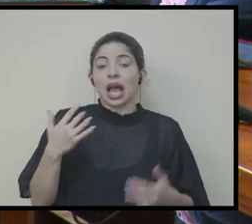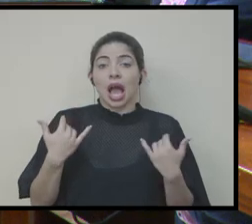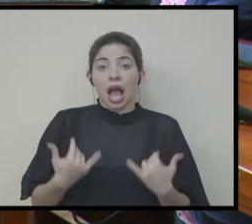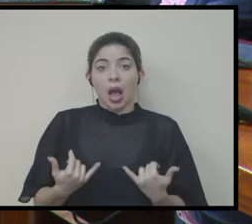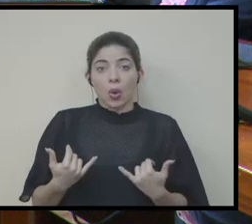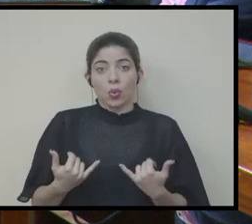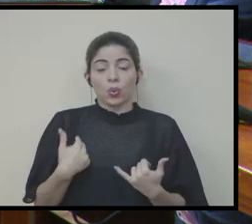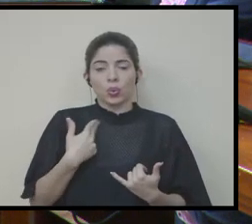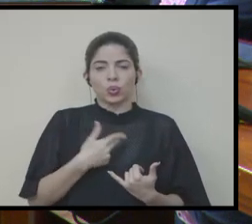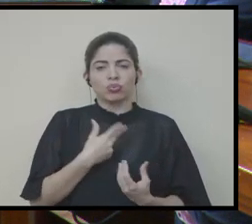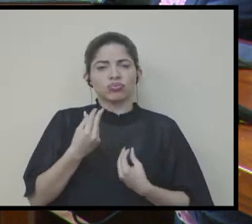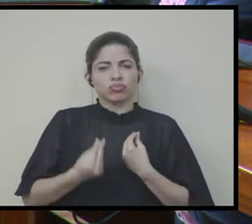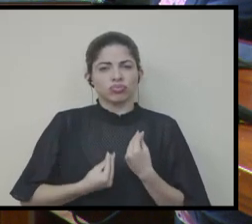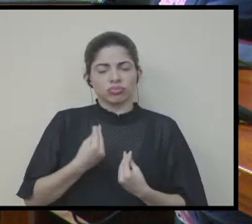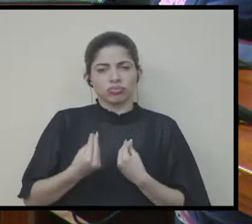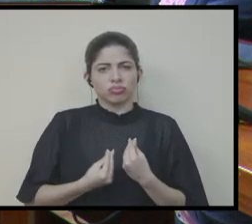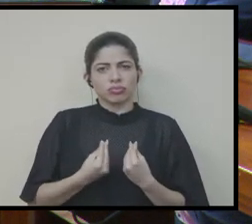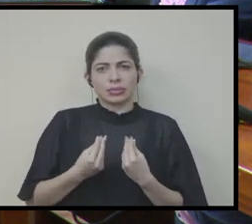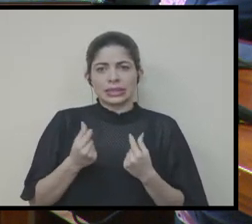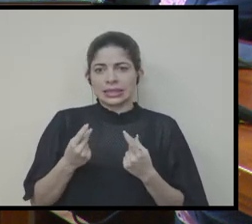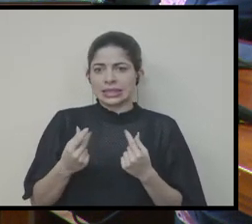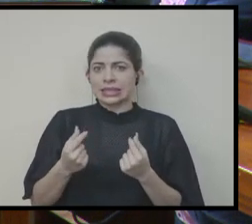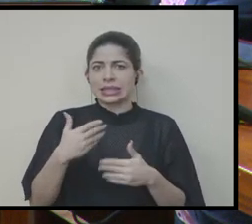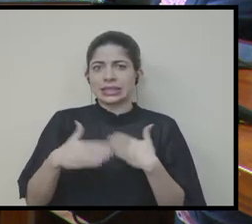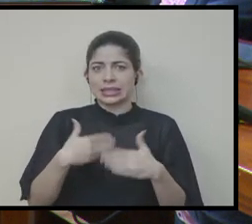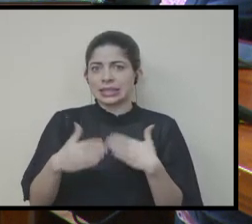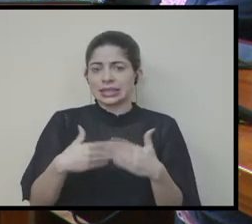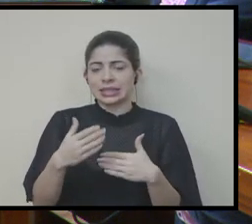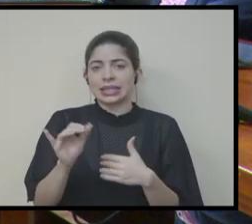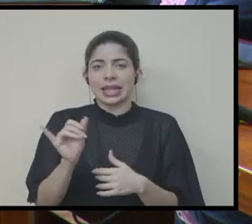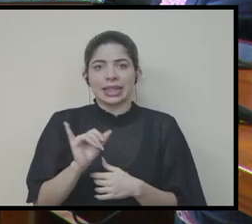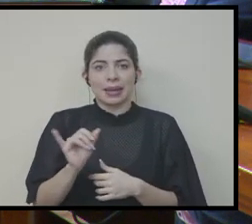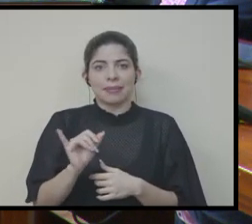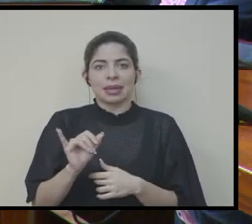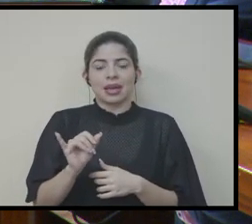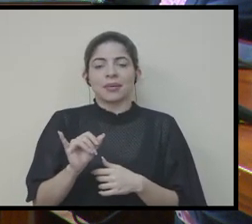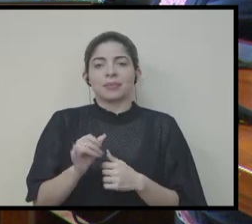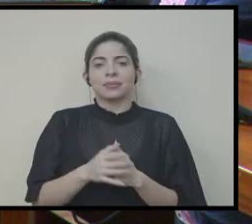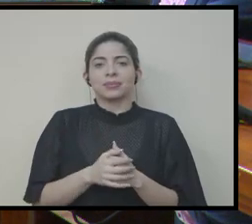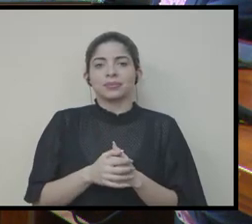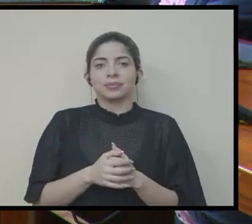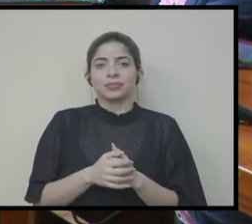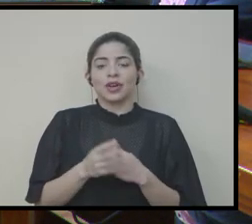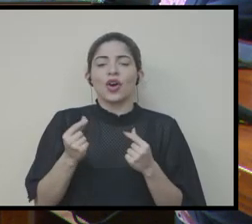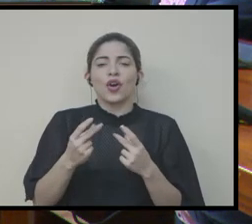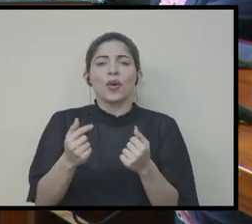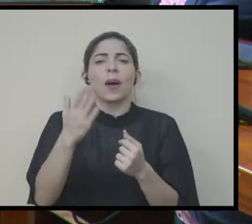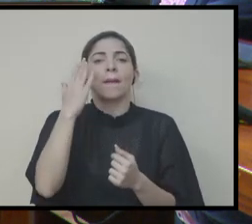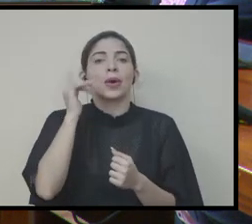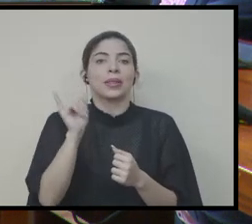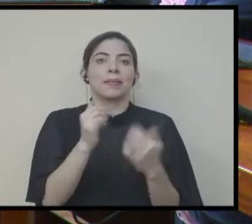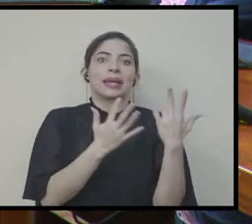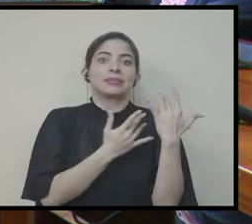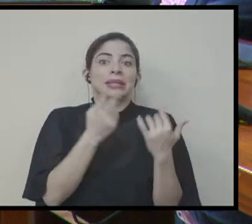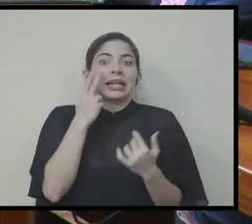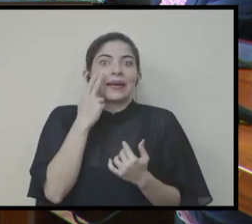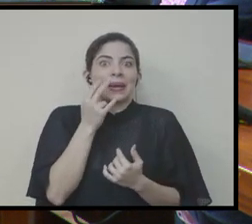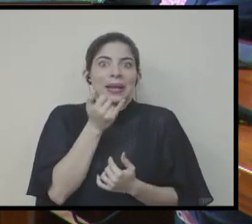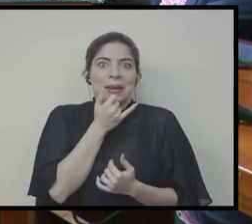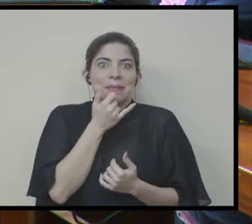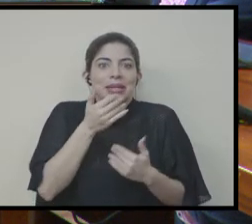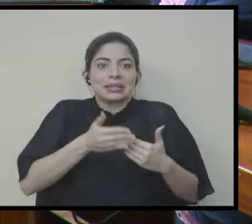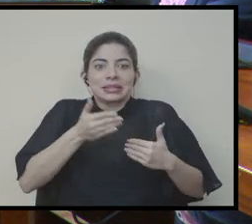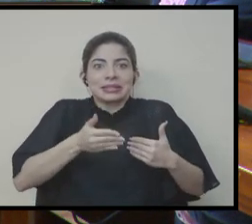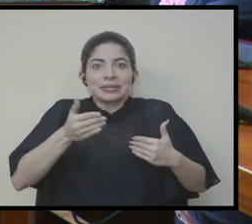ahora estamos corriendo y también corriendo y esperándonos a ver qué va